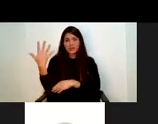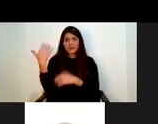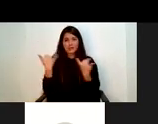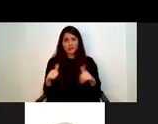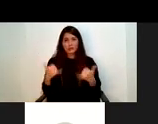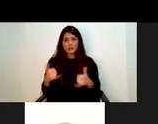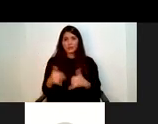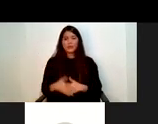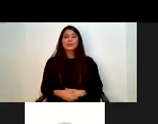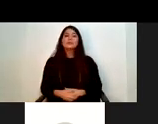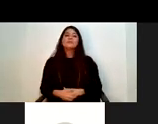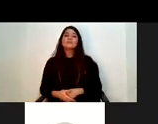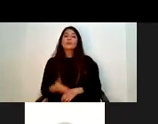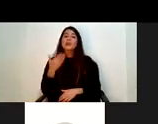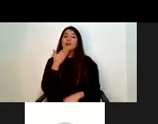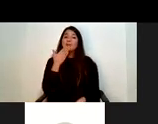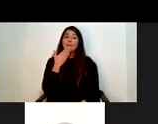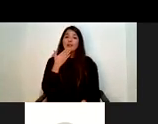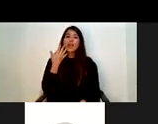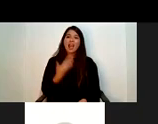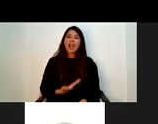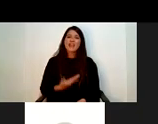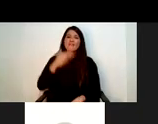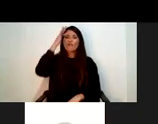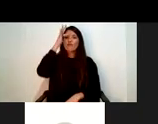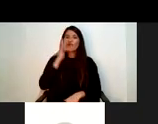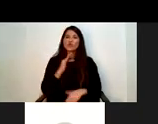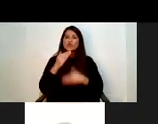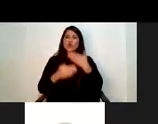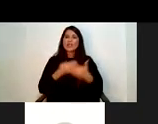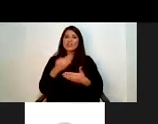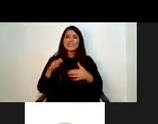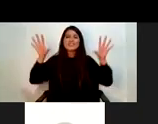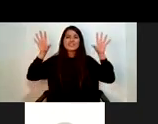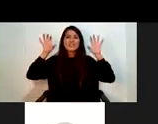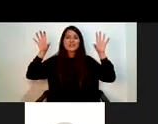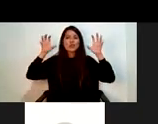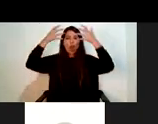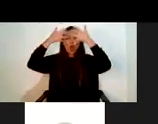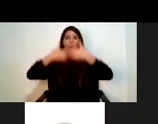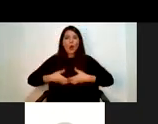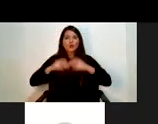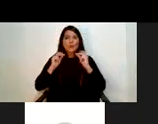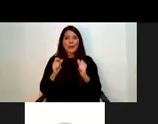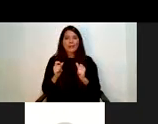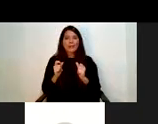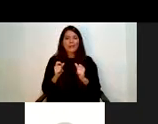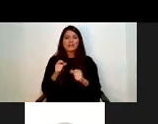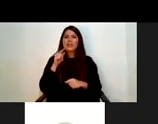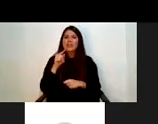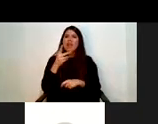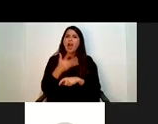También vamos a tener las funciones sensoriales o automáticas, que acá podrían presentarse